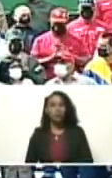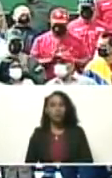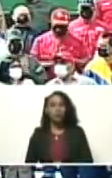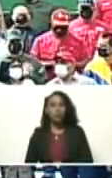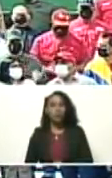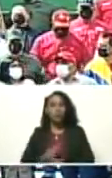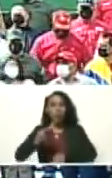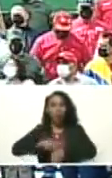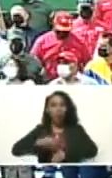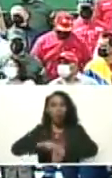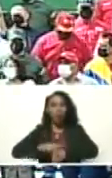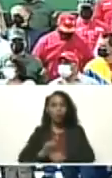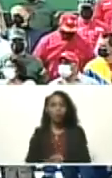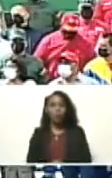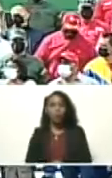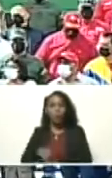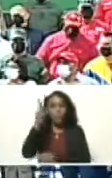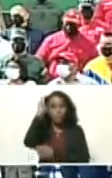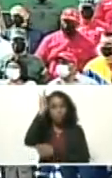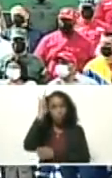Paraguay, Perú,